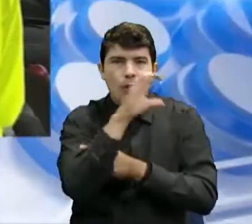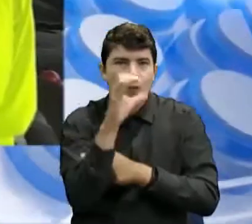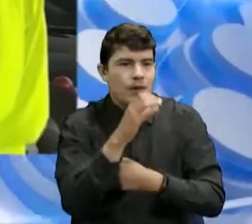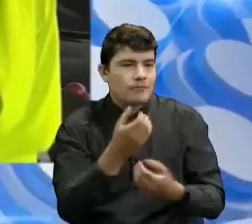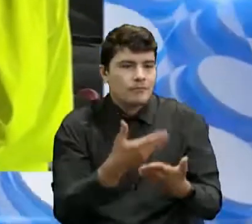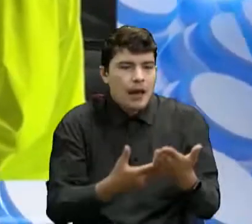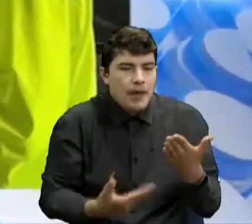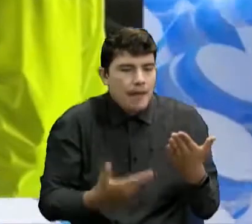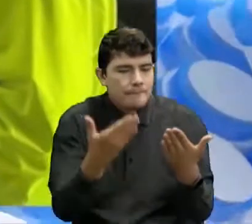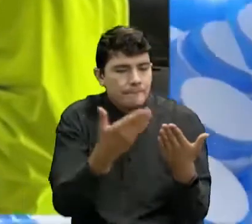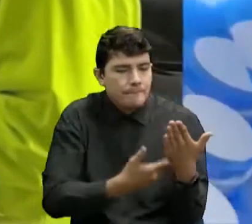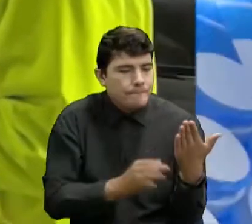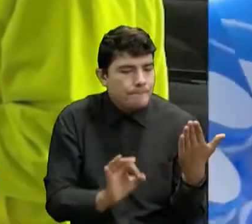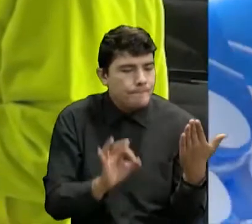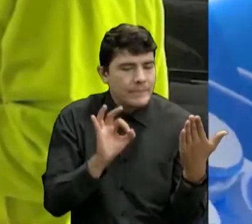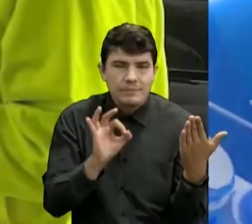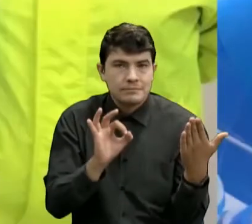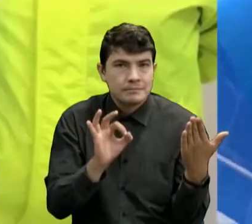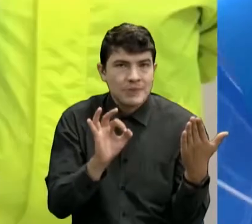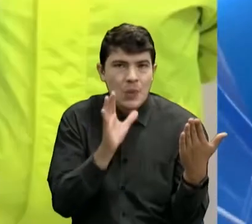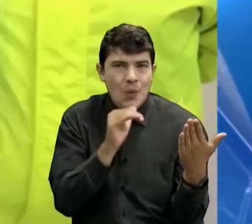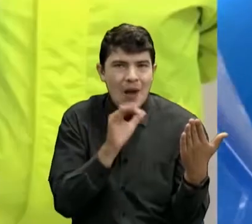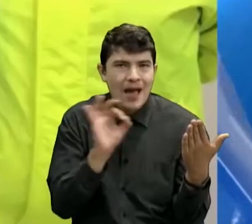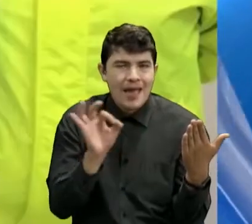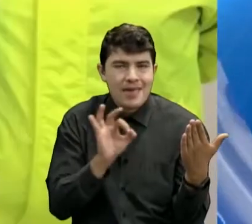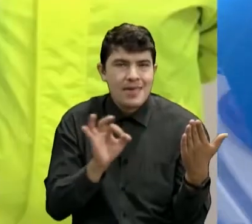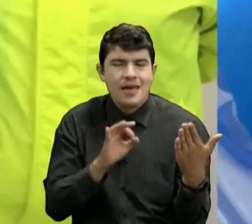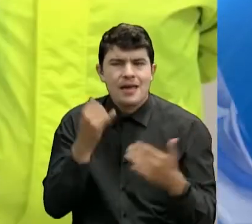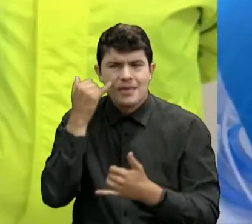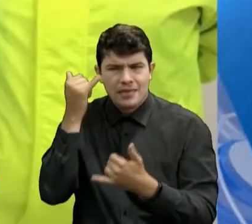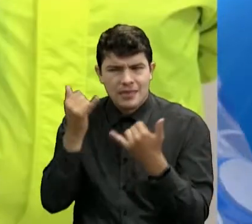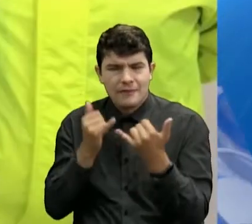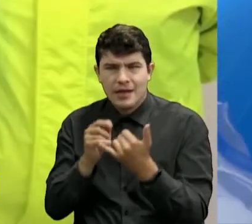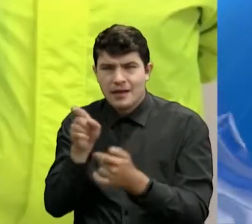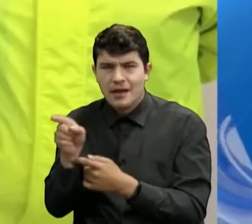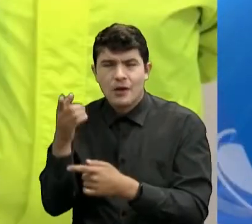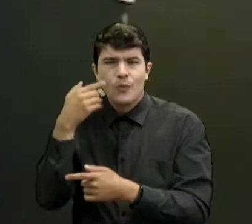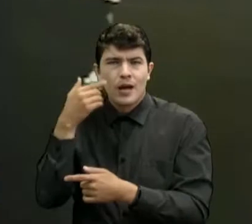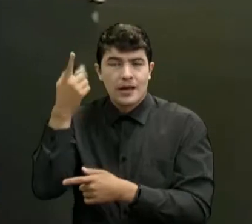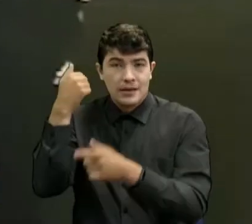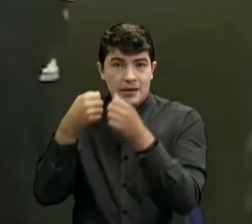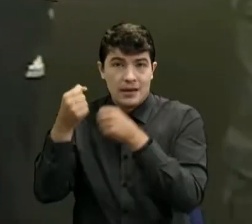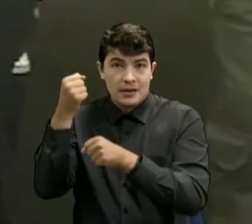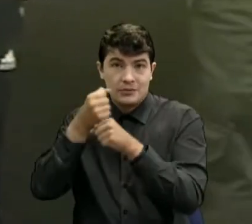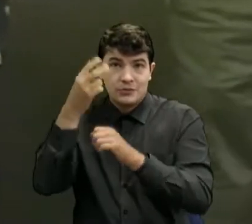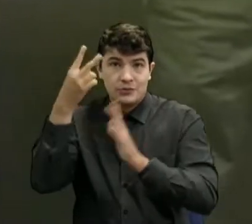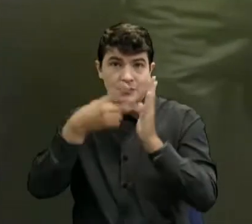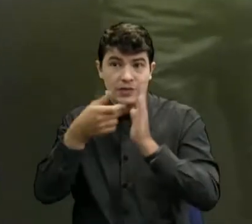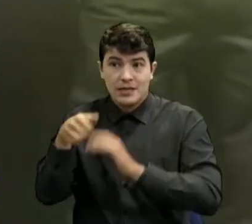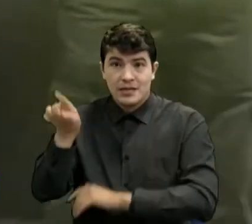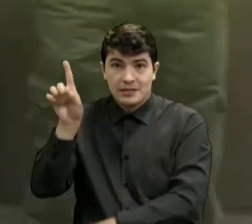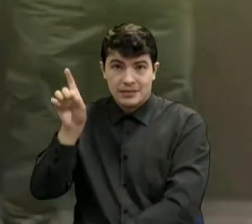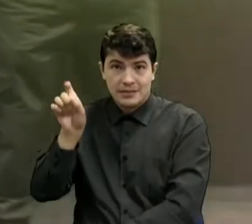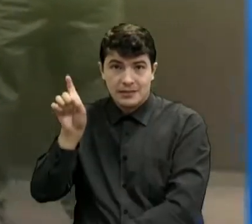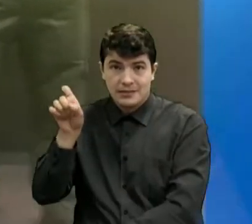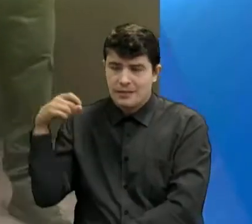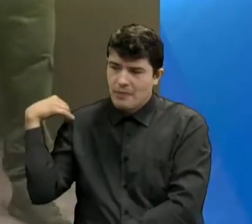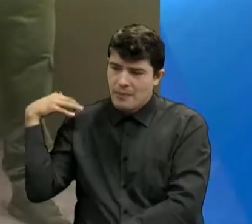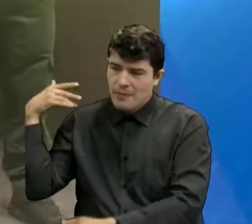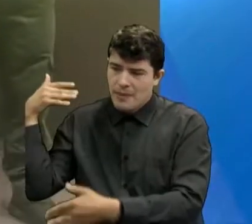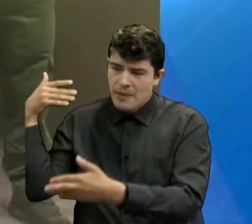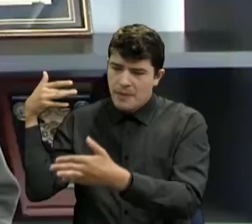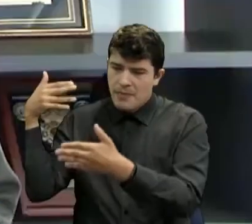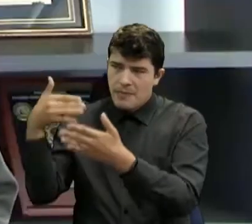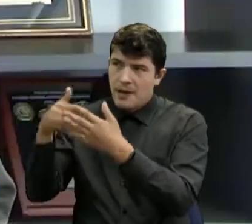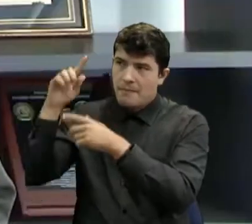investigativa permitió detectar movimientos de dinero. Desde el año 2016, las transacciones para el retiro